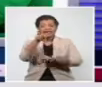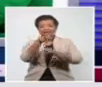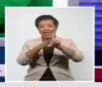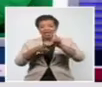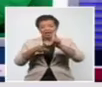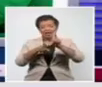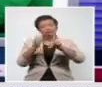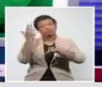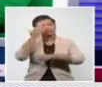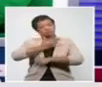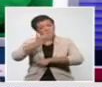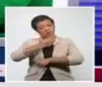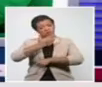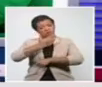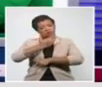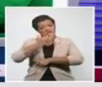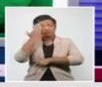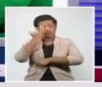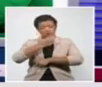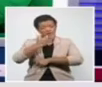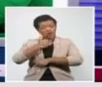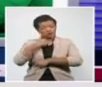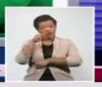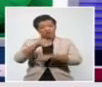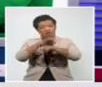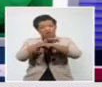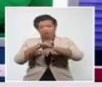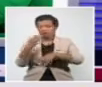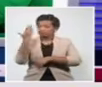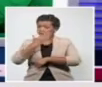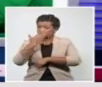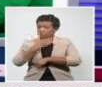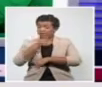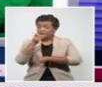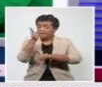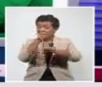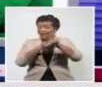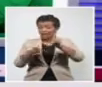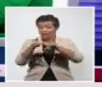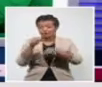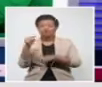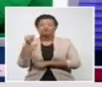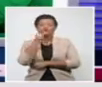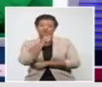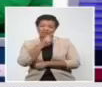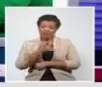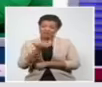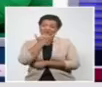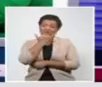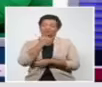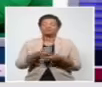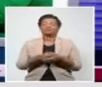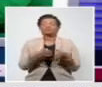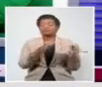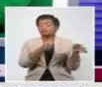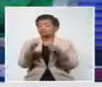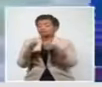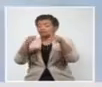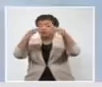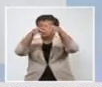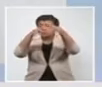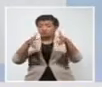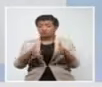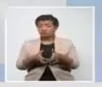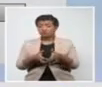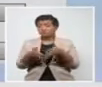rectifico. Yo transparente, realmente es un paciente de Rusia. El mundo con más de 500.000